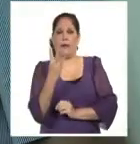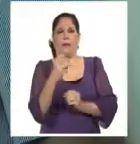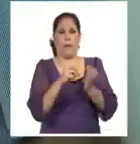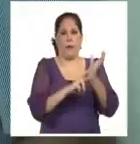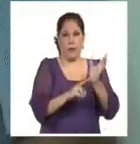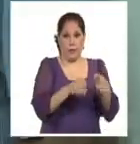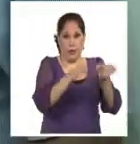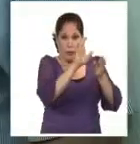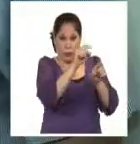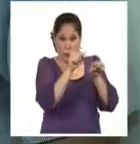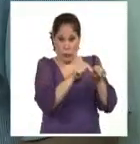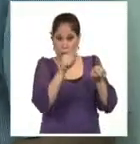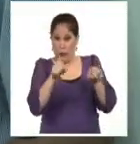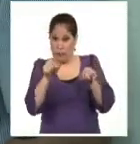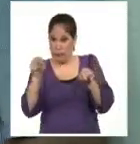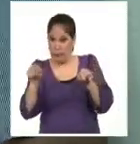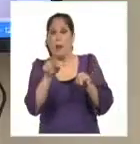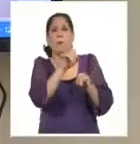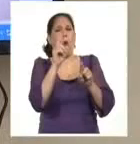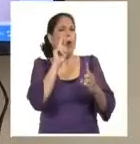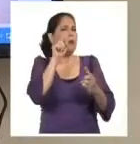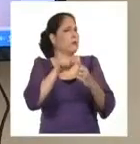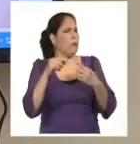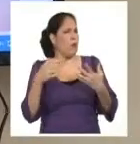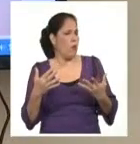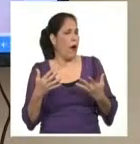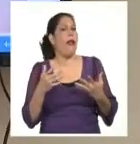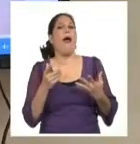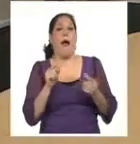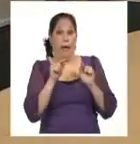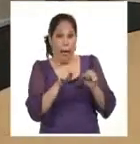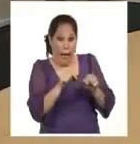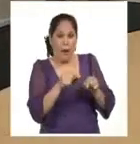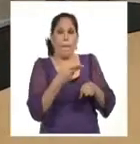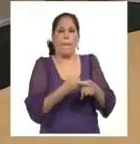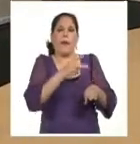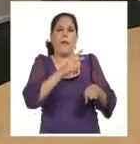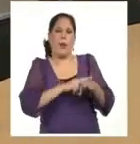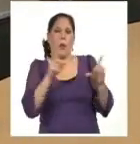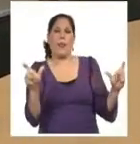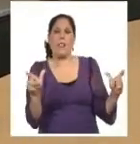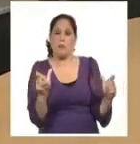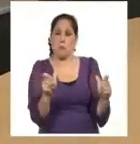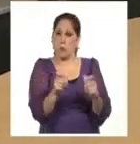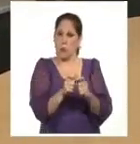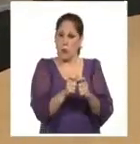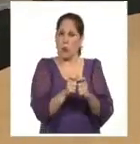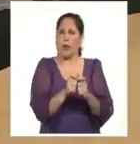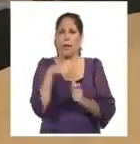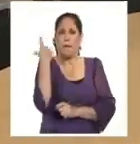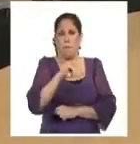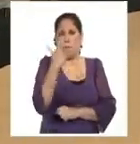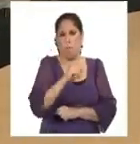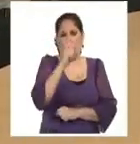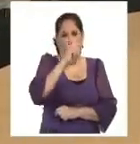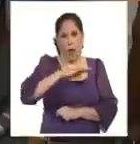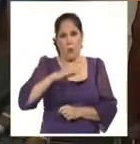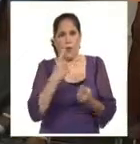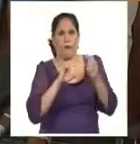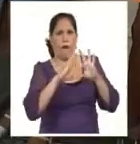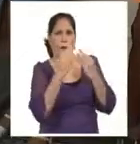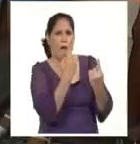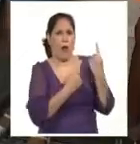instituciones tienen entre sus objetivos la intervención para prevenir o disminuir la victimización de los menores de edad